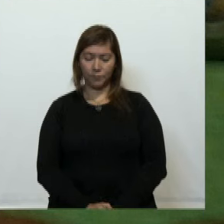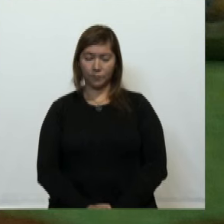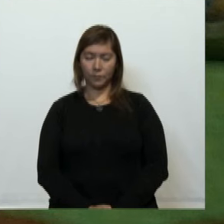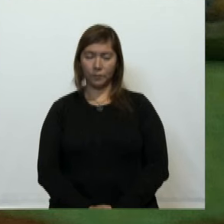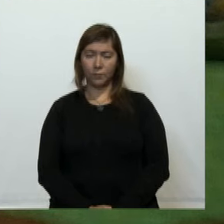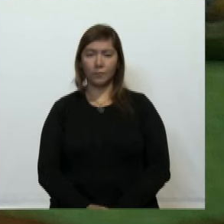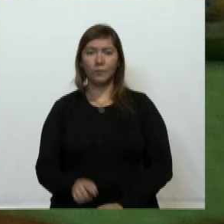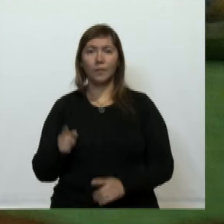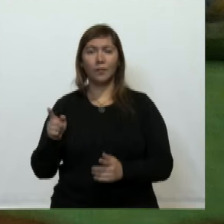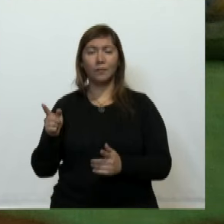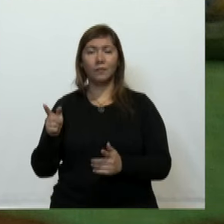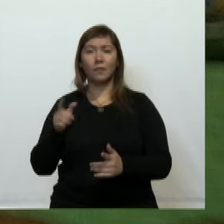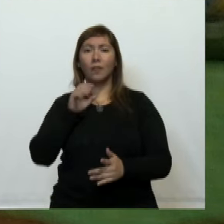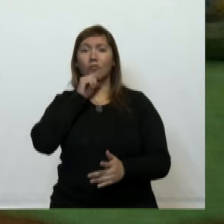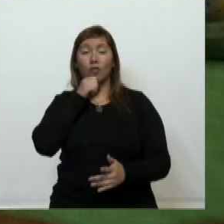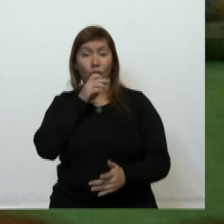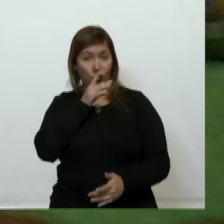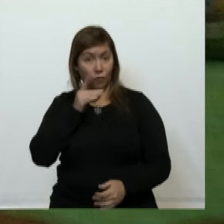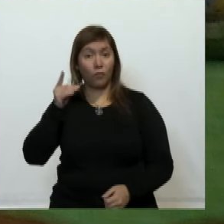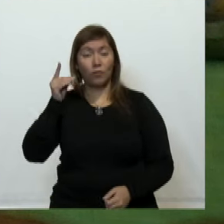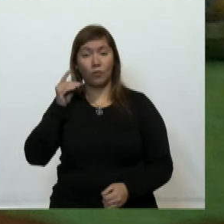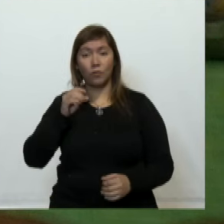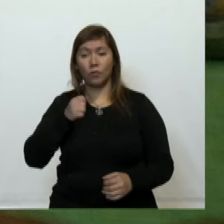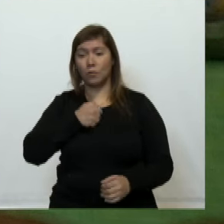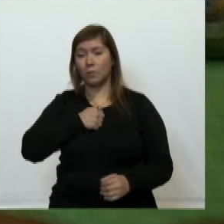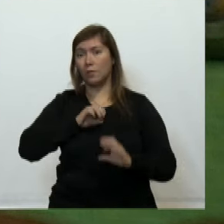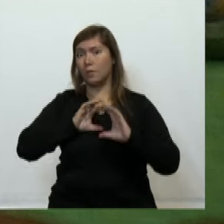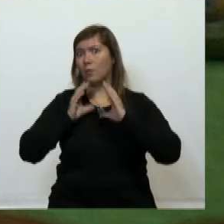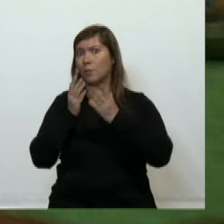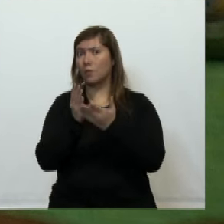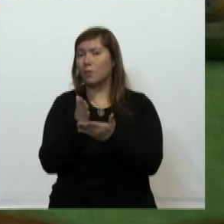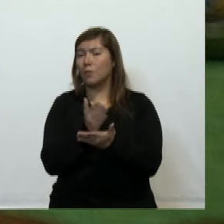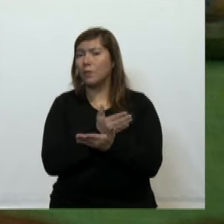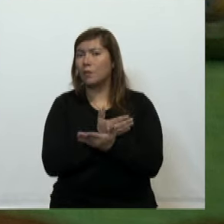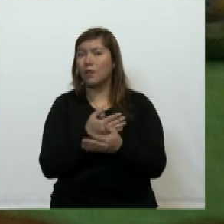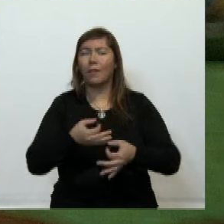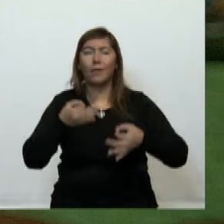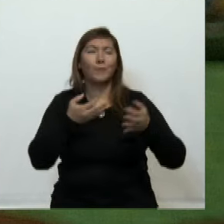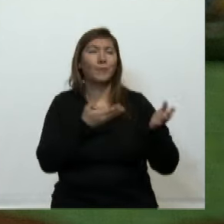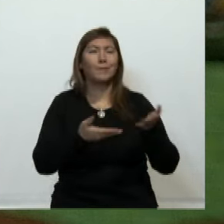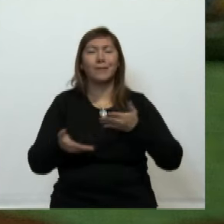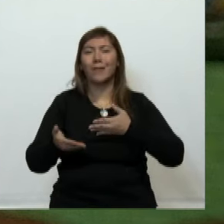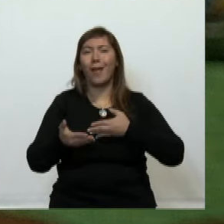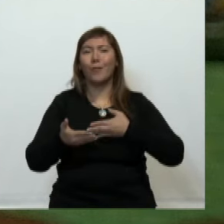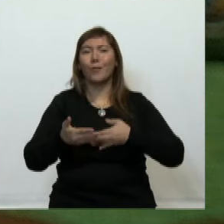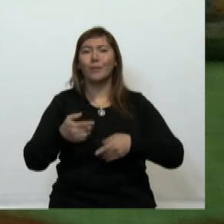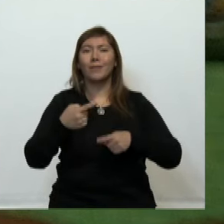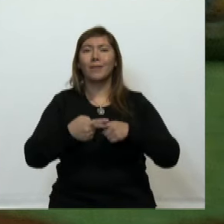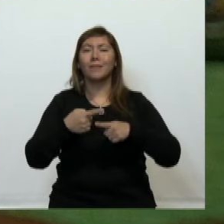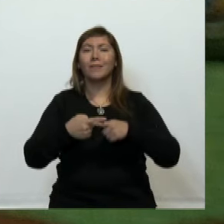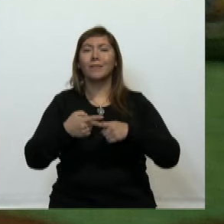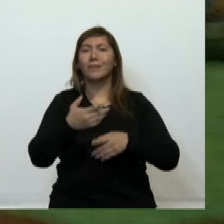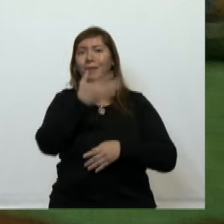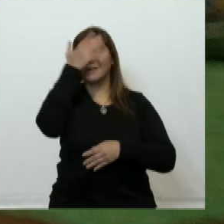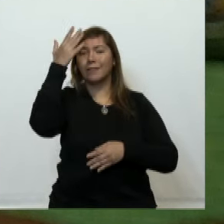Este es el Cordero de Dios que quita el pecado del mundo. Dichosos los invitados al banquete celestial.